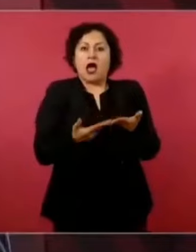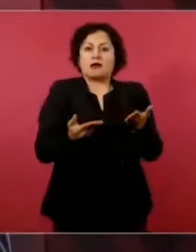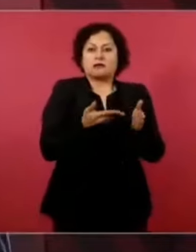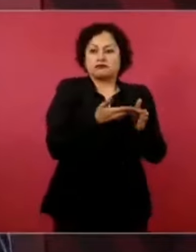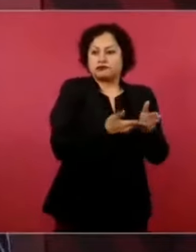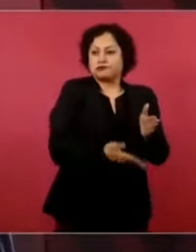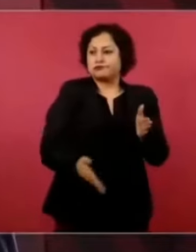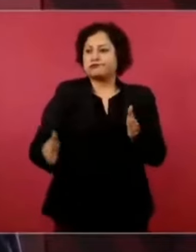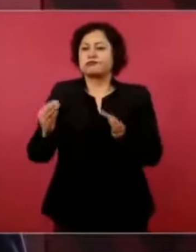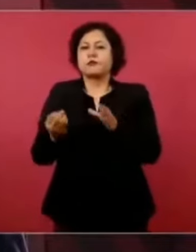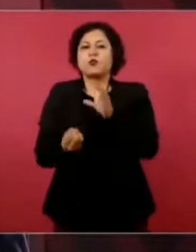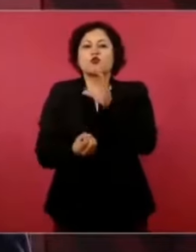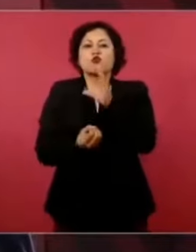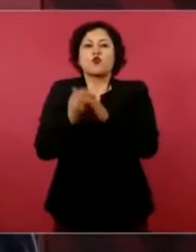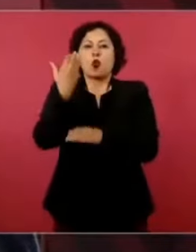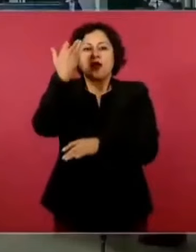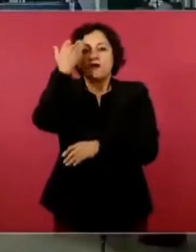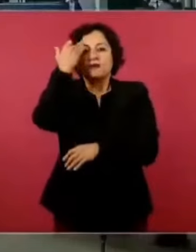y terminar